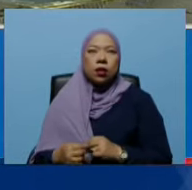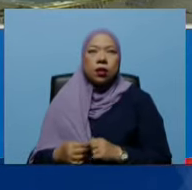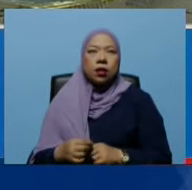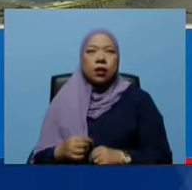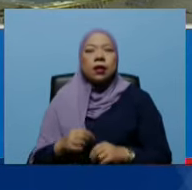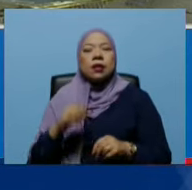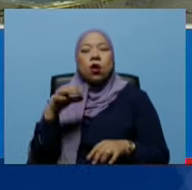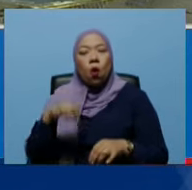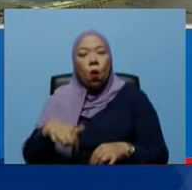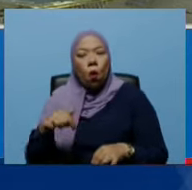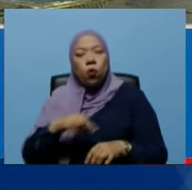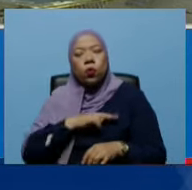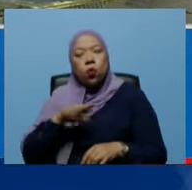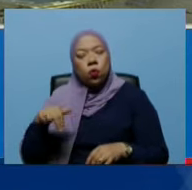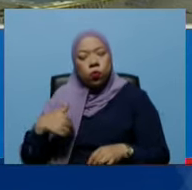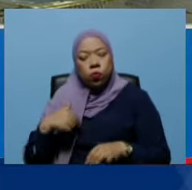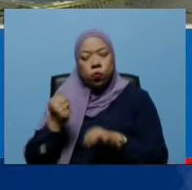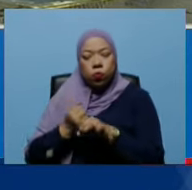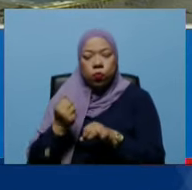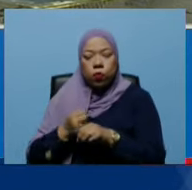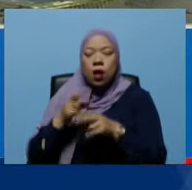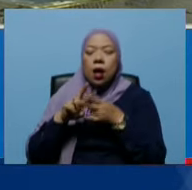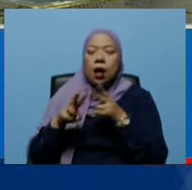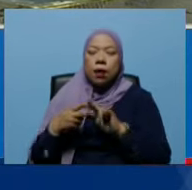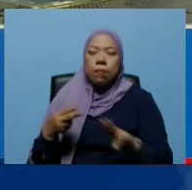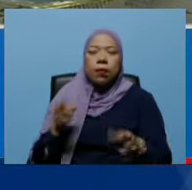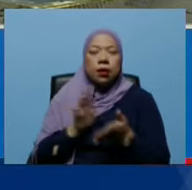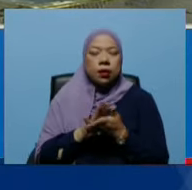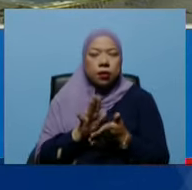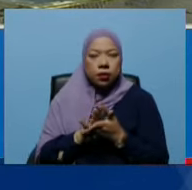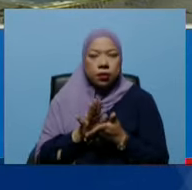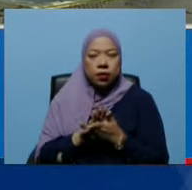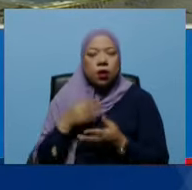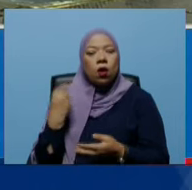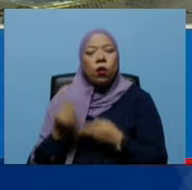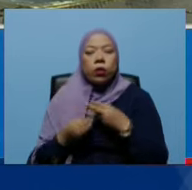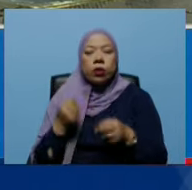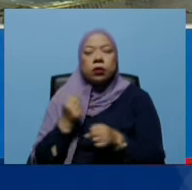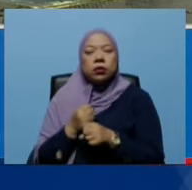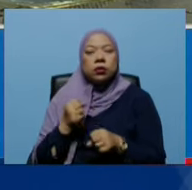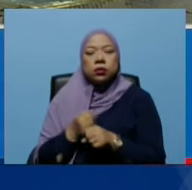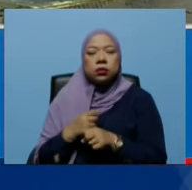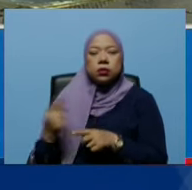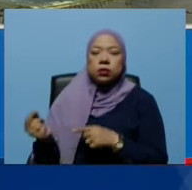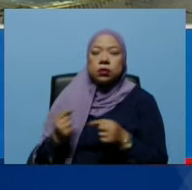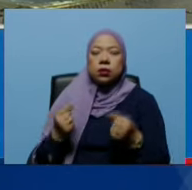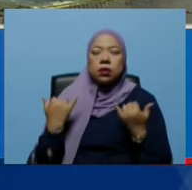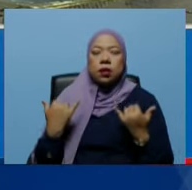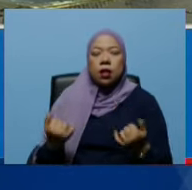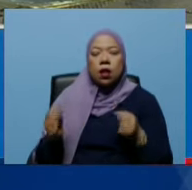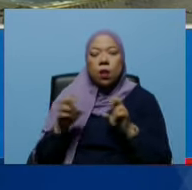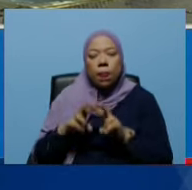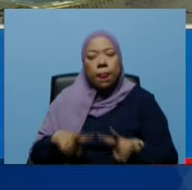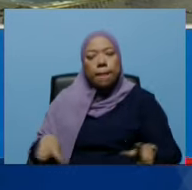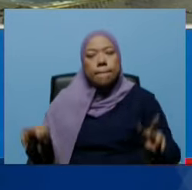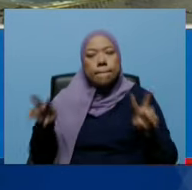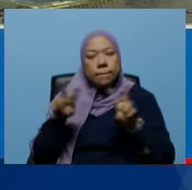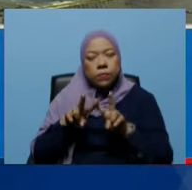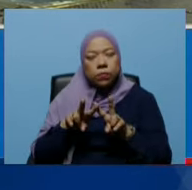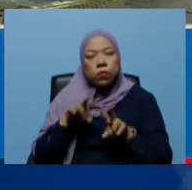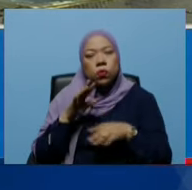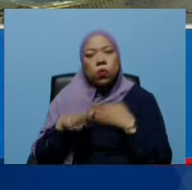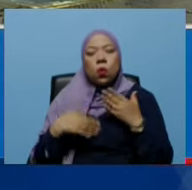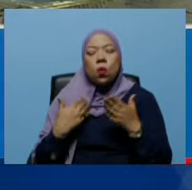y hoy no solamente está en paz y en tranquilidad, sino como usted está diciendo, está generando